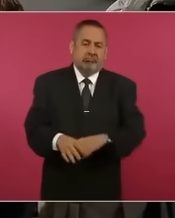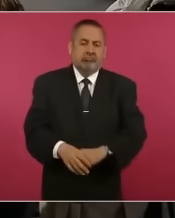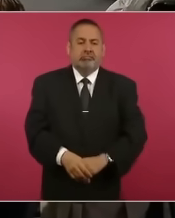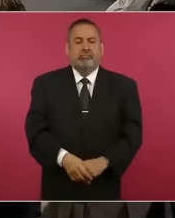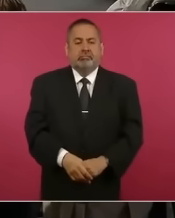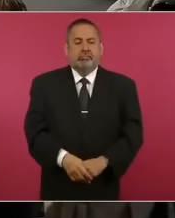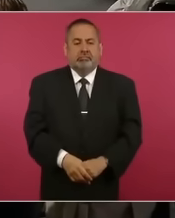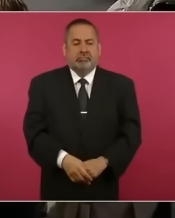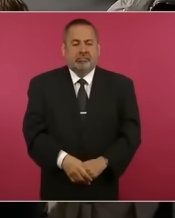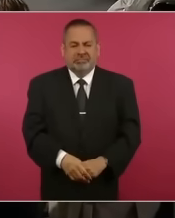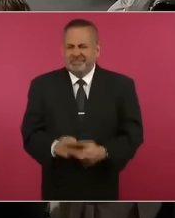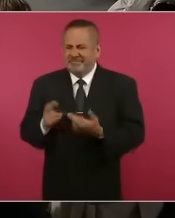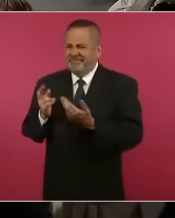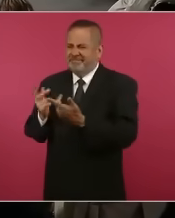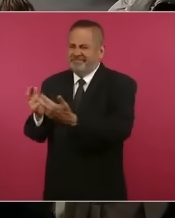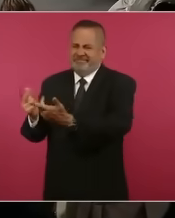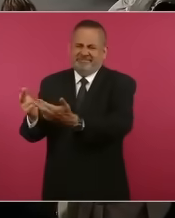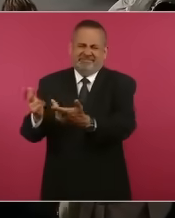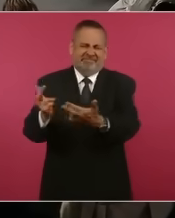Esa destrucción.